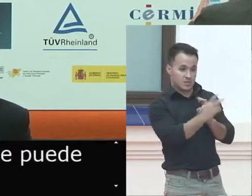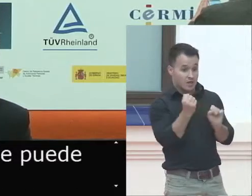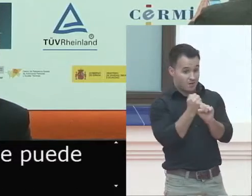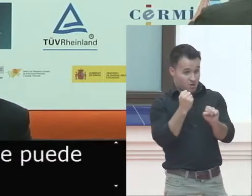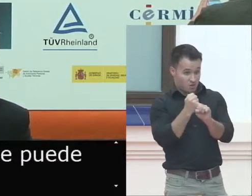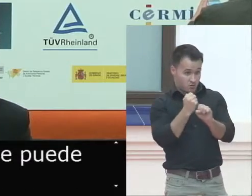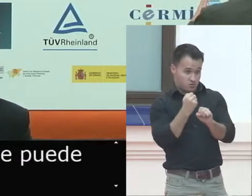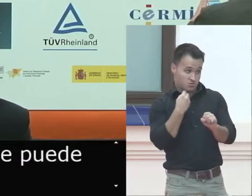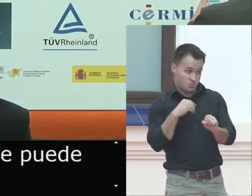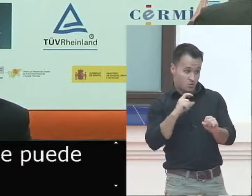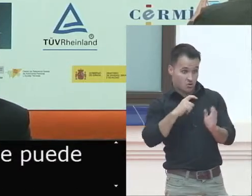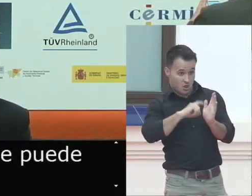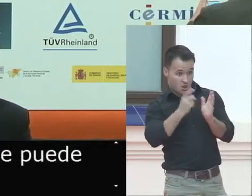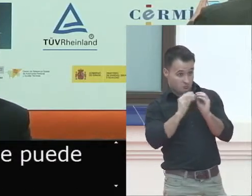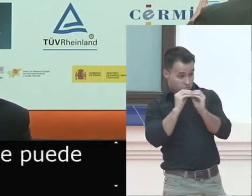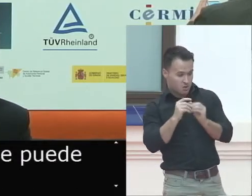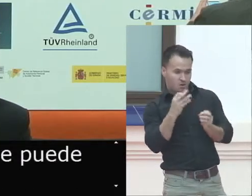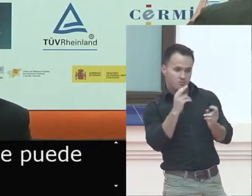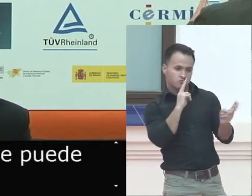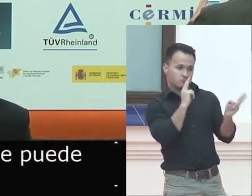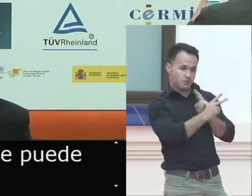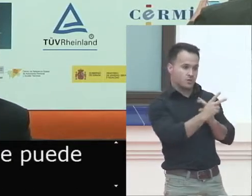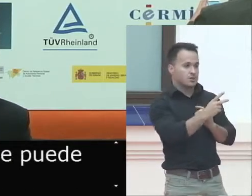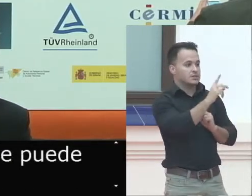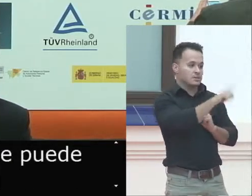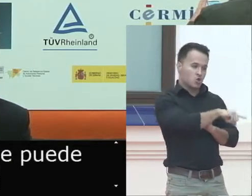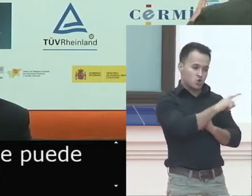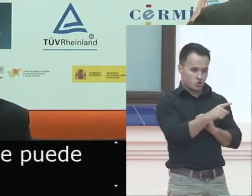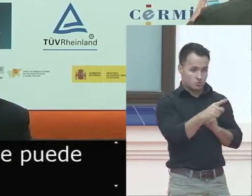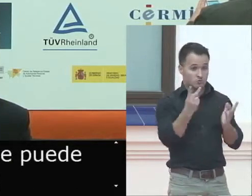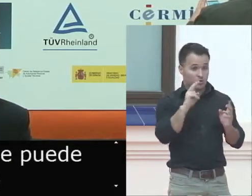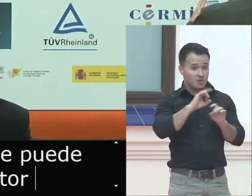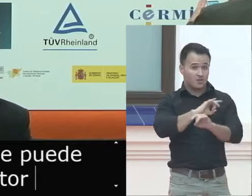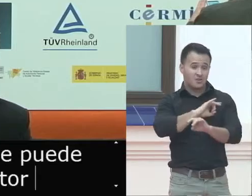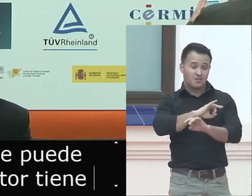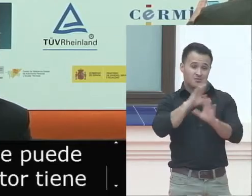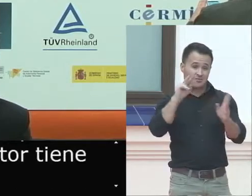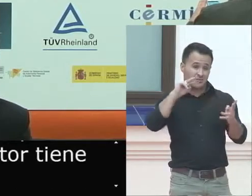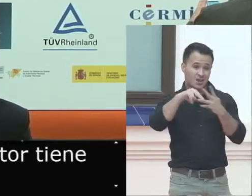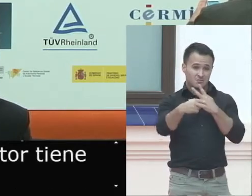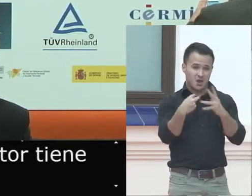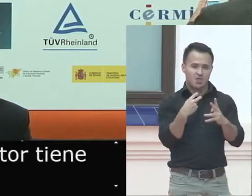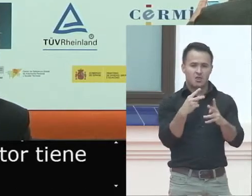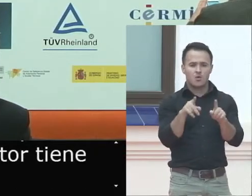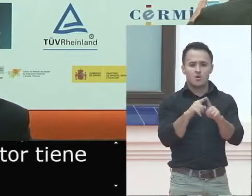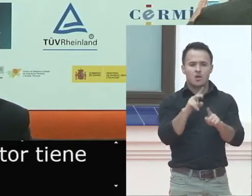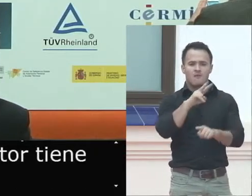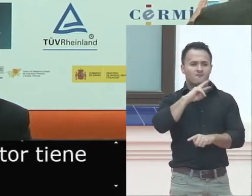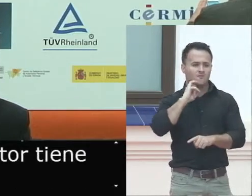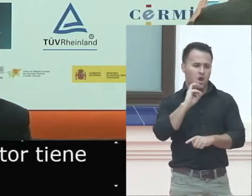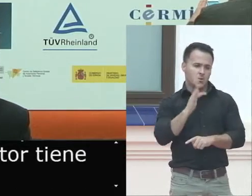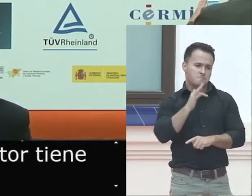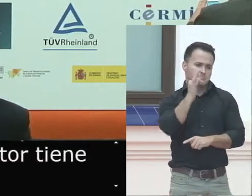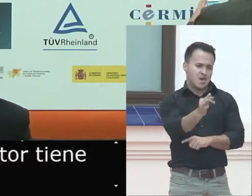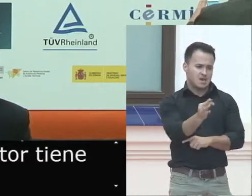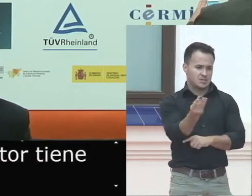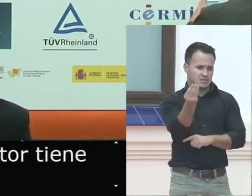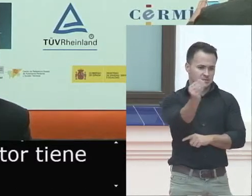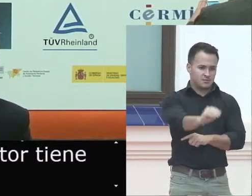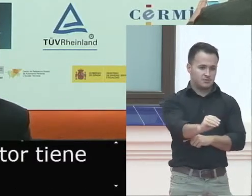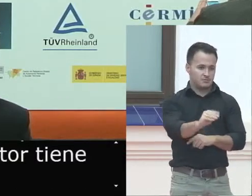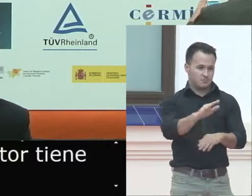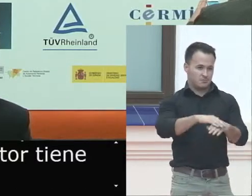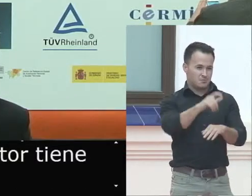para aceptarlos como para justificar el rechazo. Entonces, esa transparencia da un plus de fiabilidad a